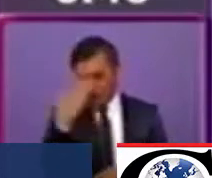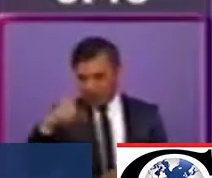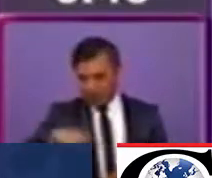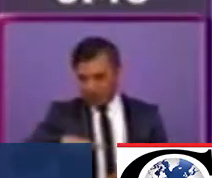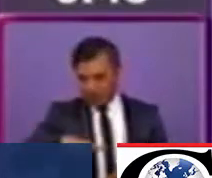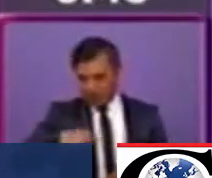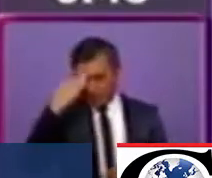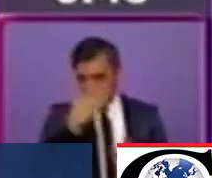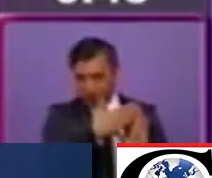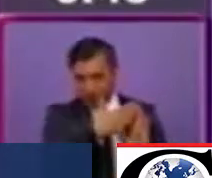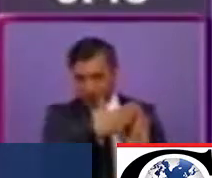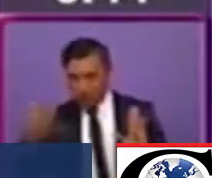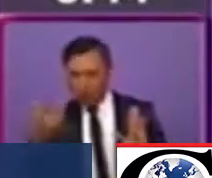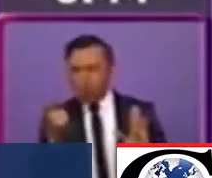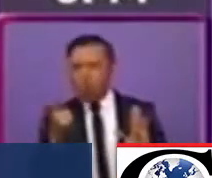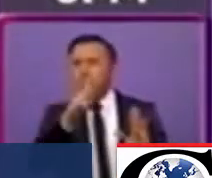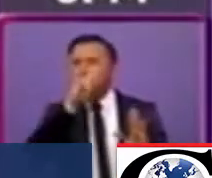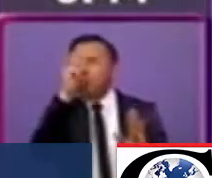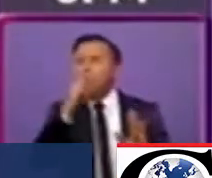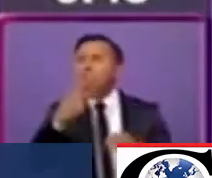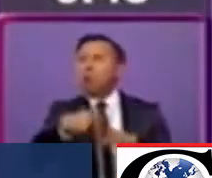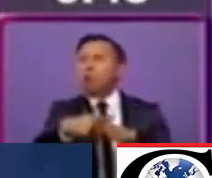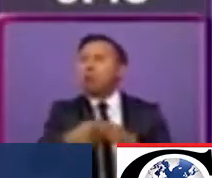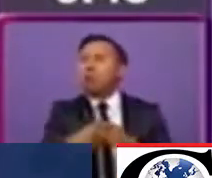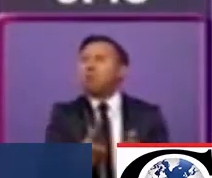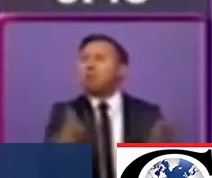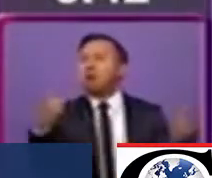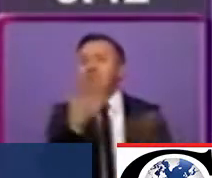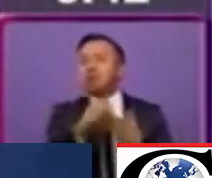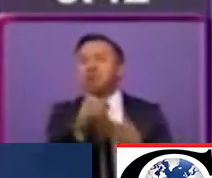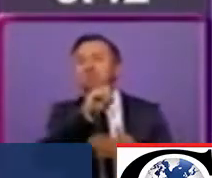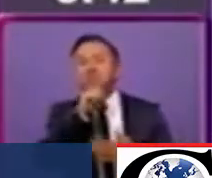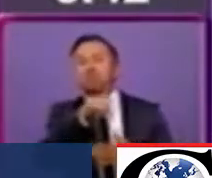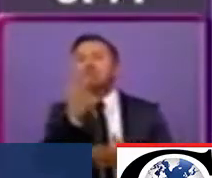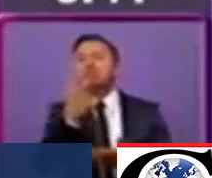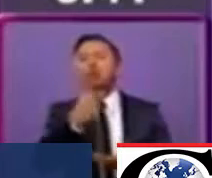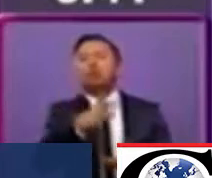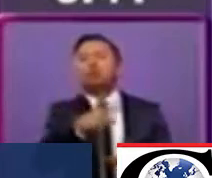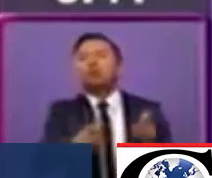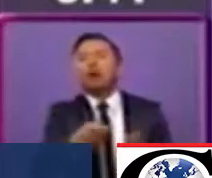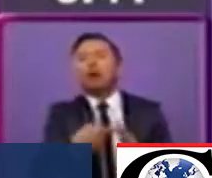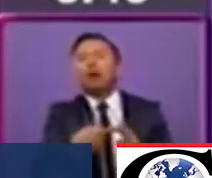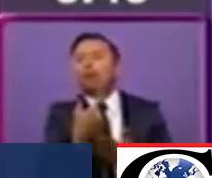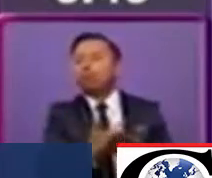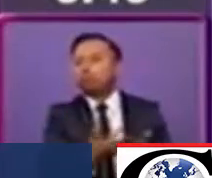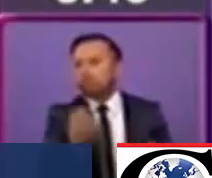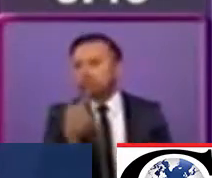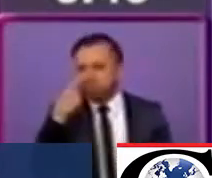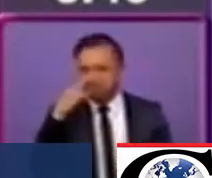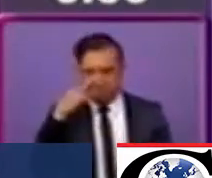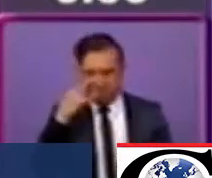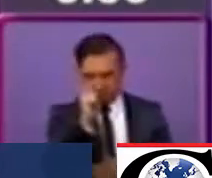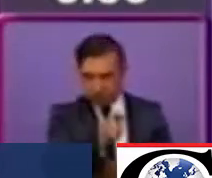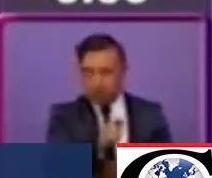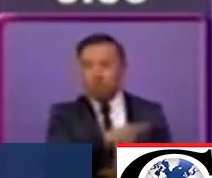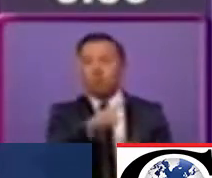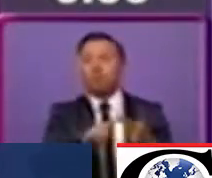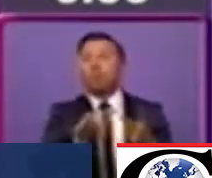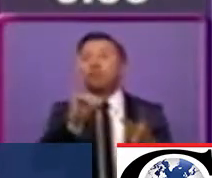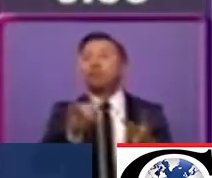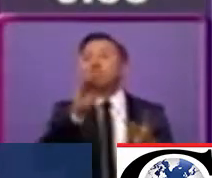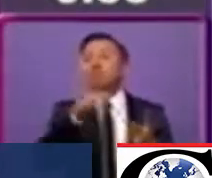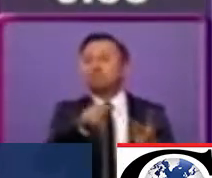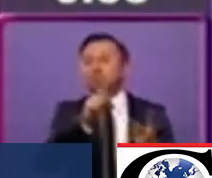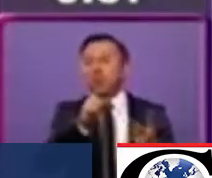muy lamentable esta situación, que se esté cerrando ella misma a su dicho. Y bueno, pues esperemos que el día